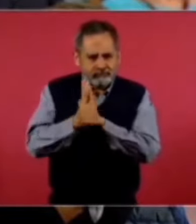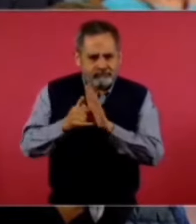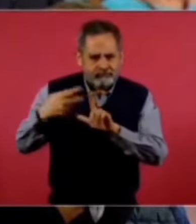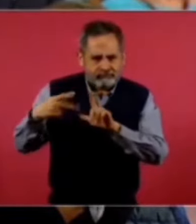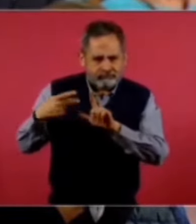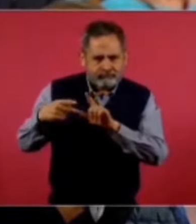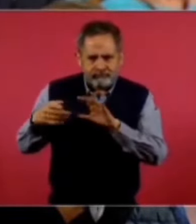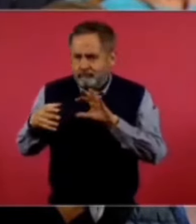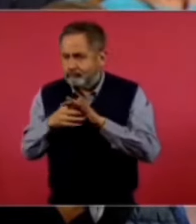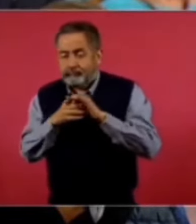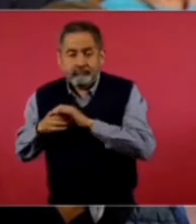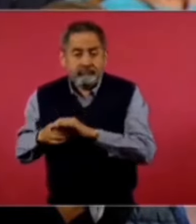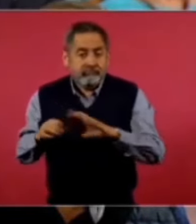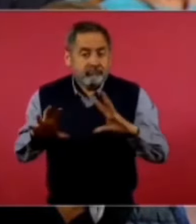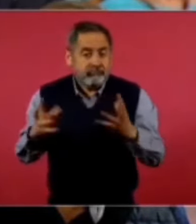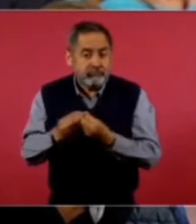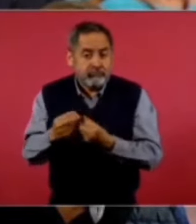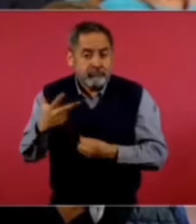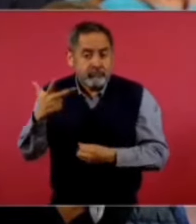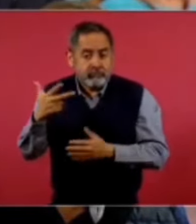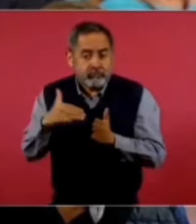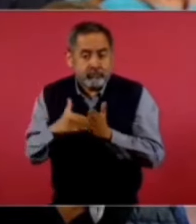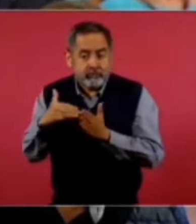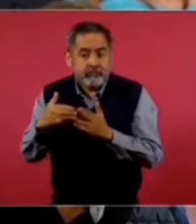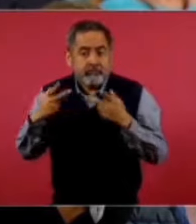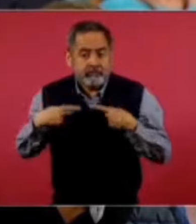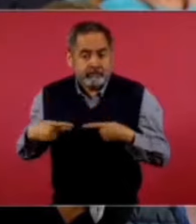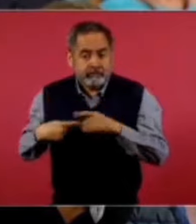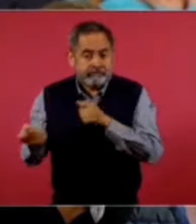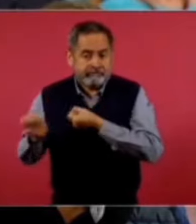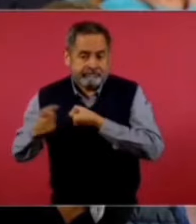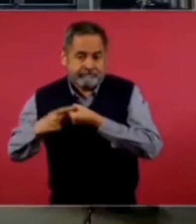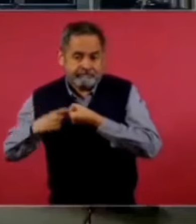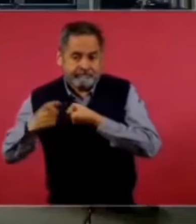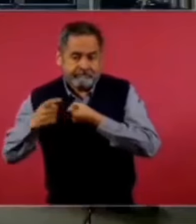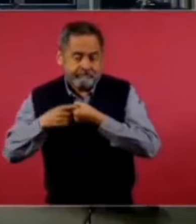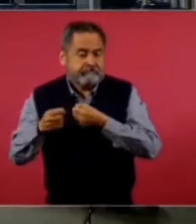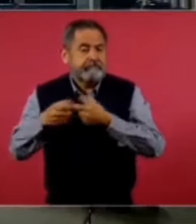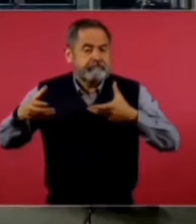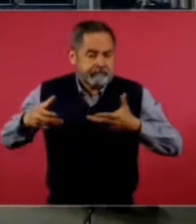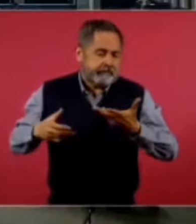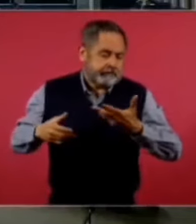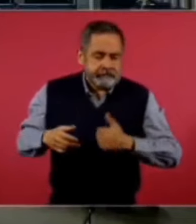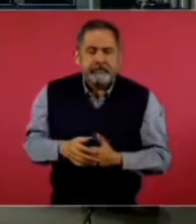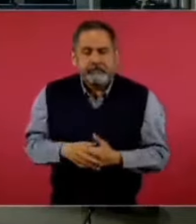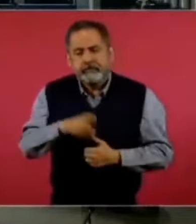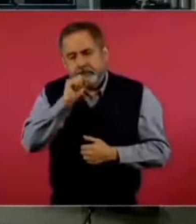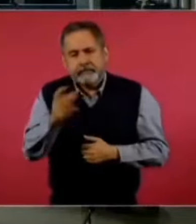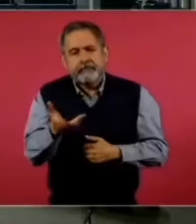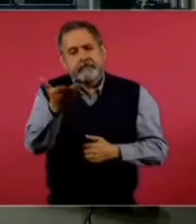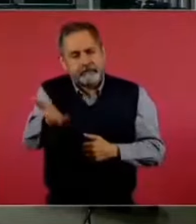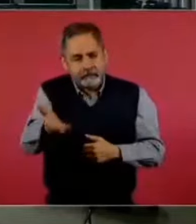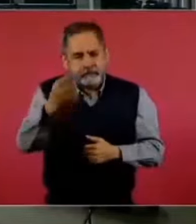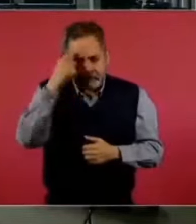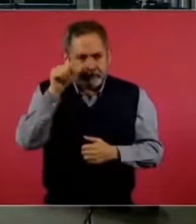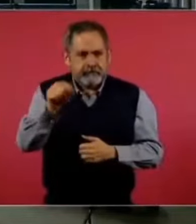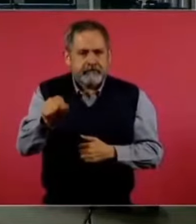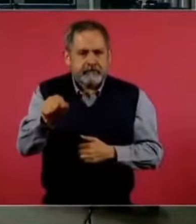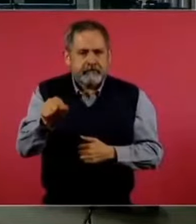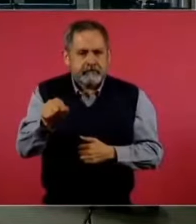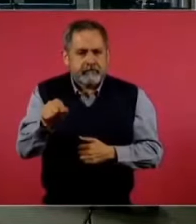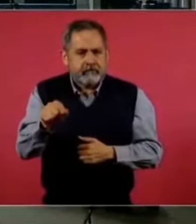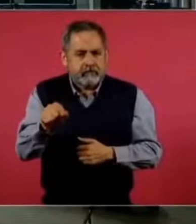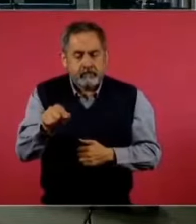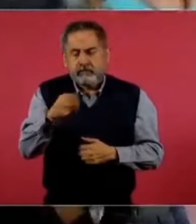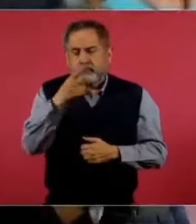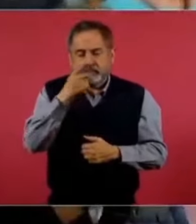Tenemos una audiencia de 8 millones de personas. Presidente, también solicitarle, como me dijo que no